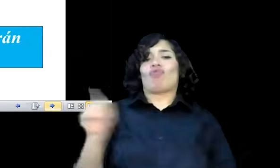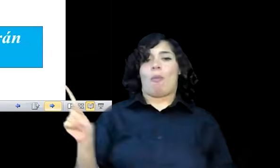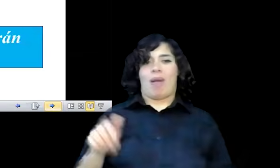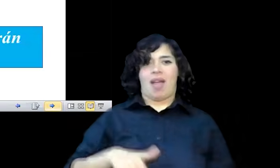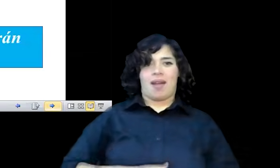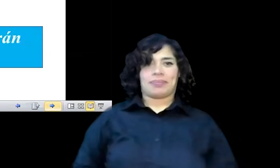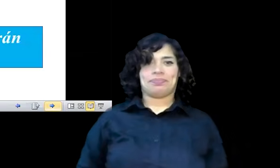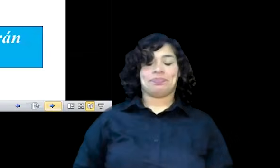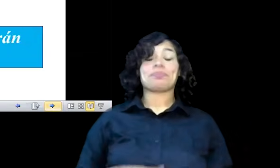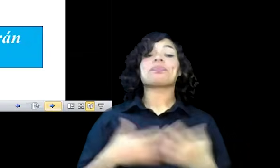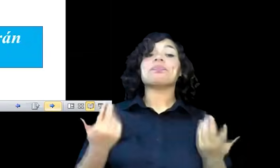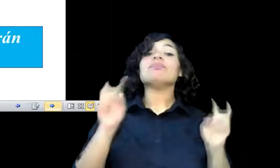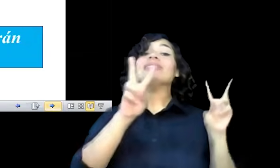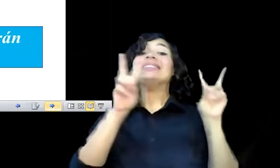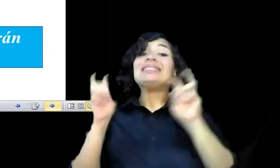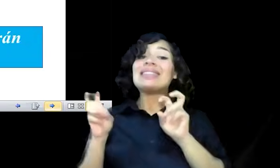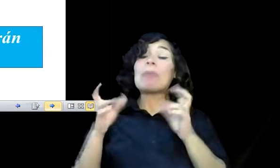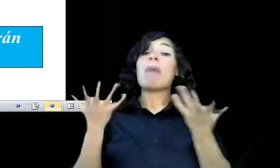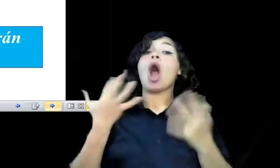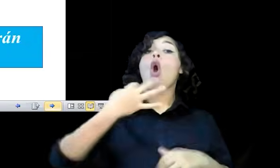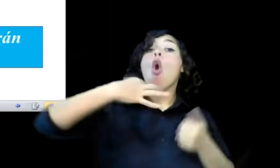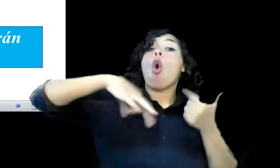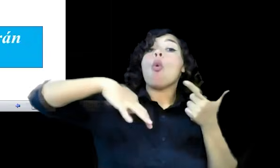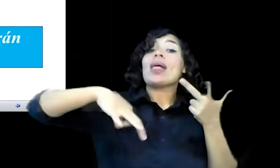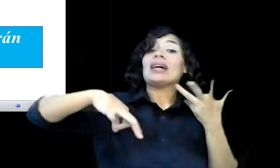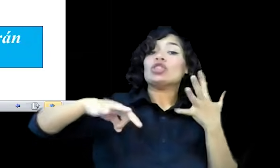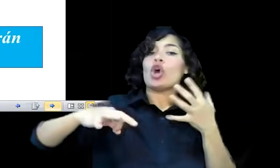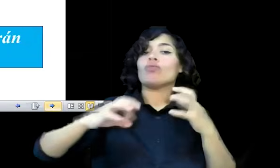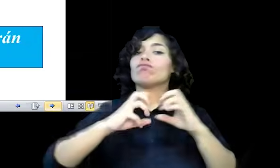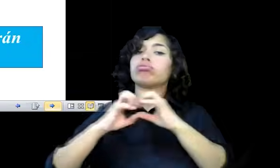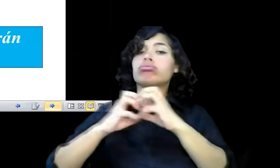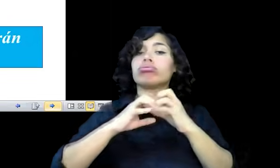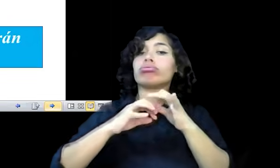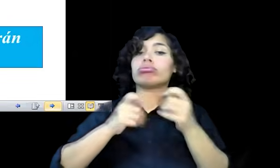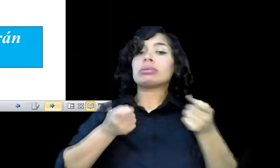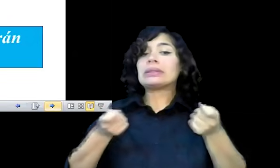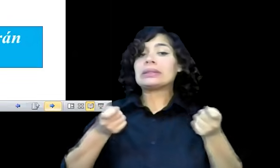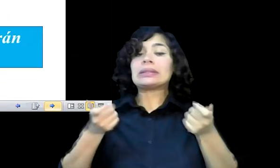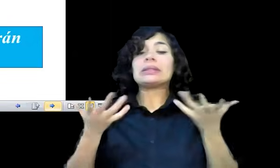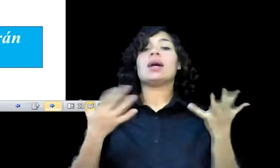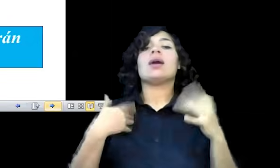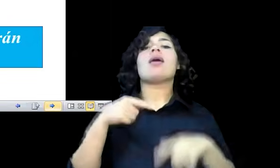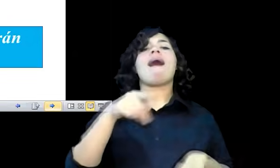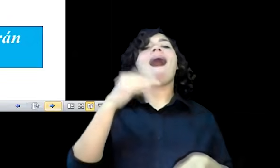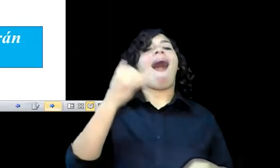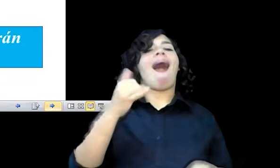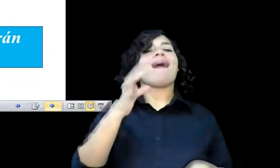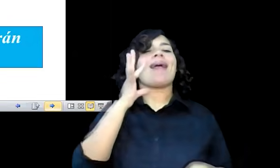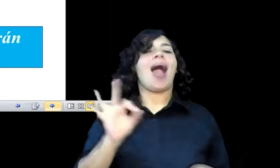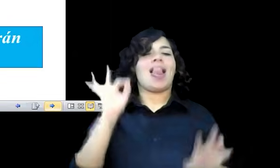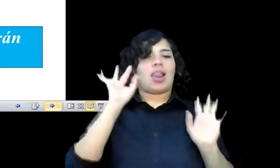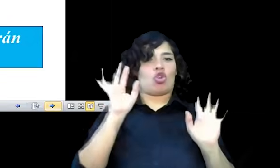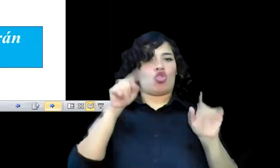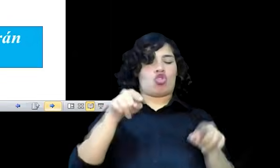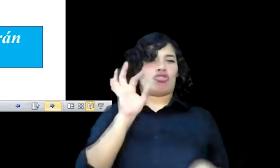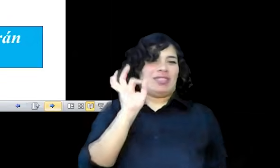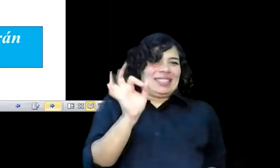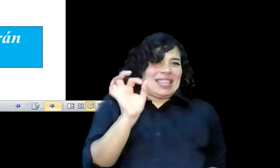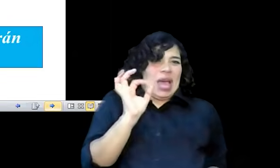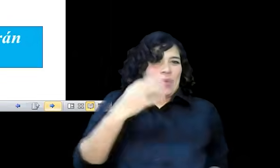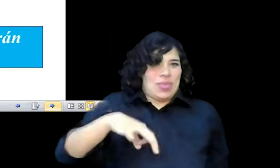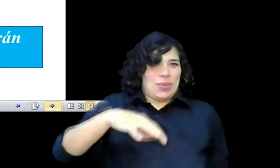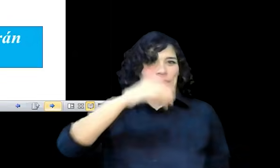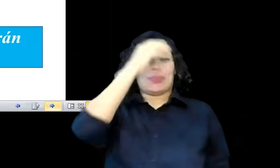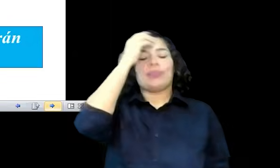Con el tema de las obligaciones negociables, también hay una exención condicional. ¿Y cuál es